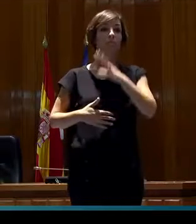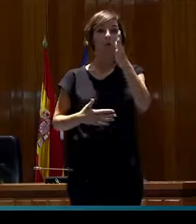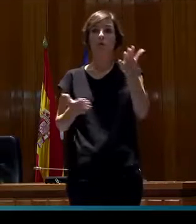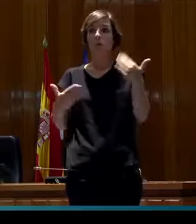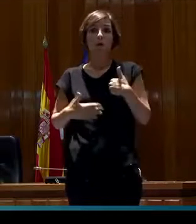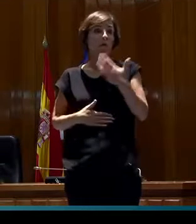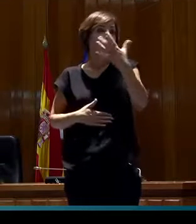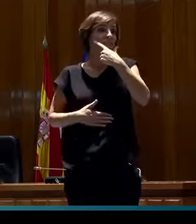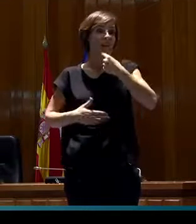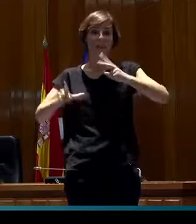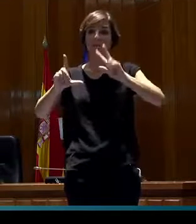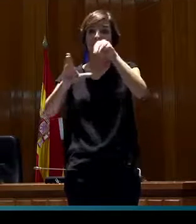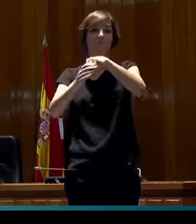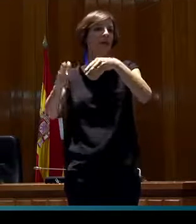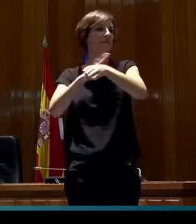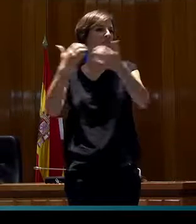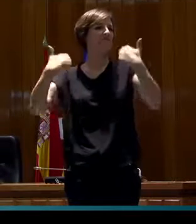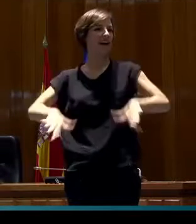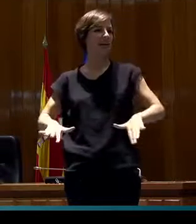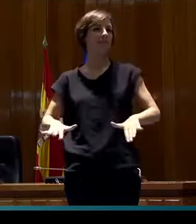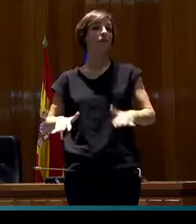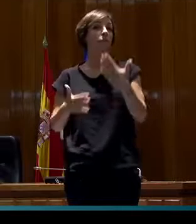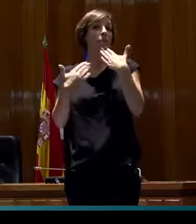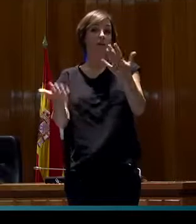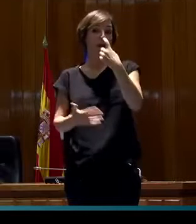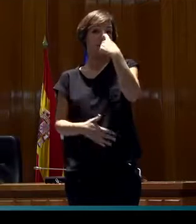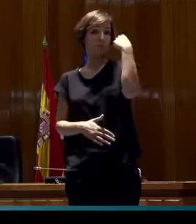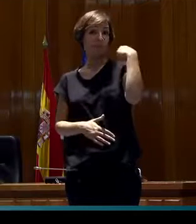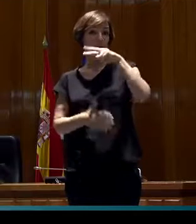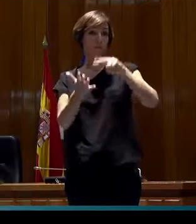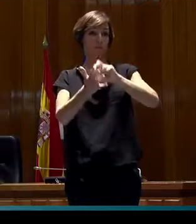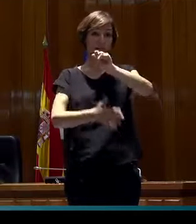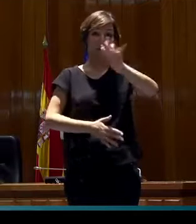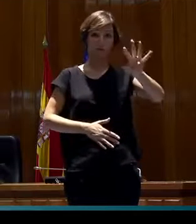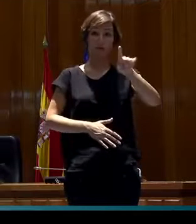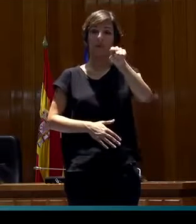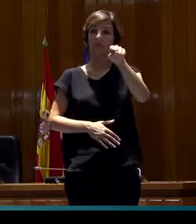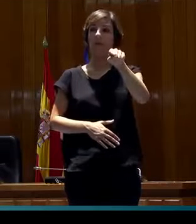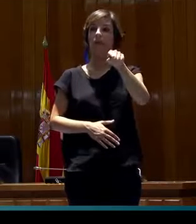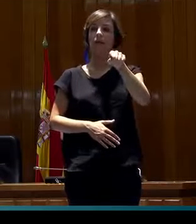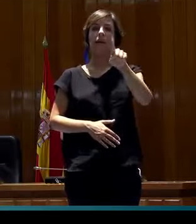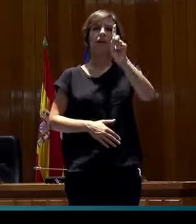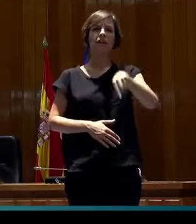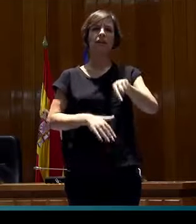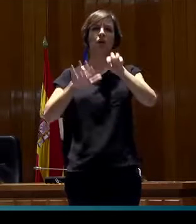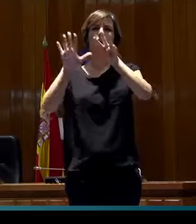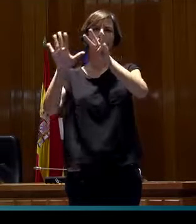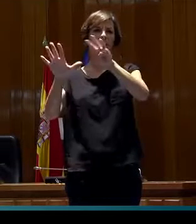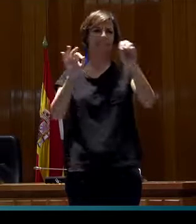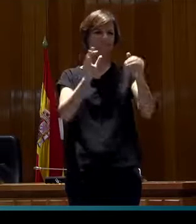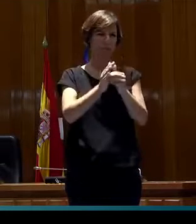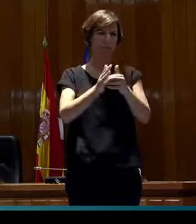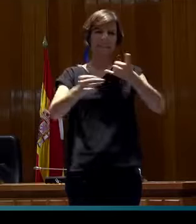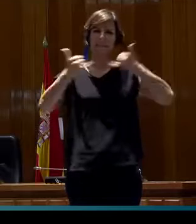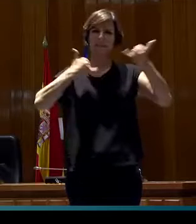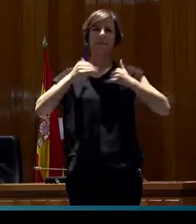tan sencillo como es visual. Marco ahí que en el año pasado, en el 2014, se recibieron más de 188 llamadas a